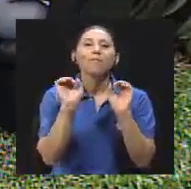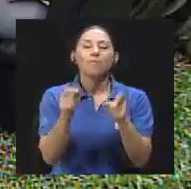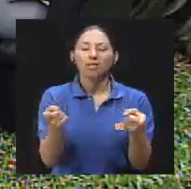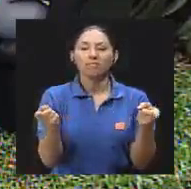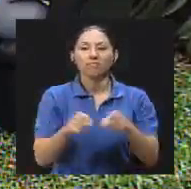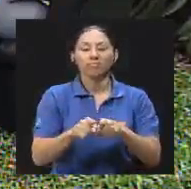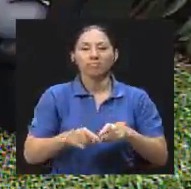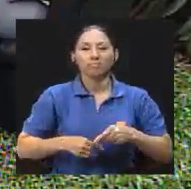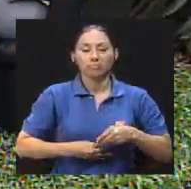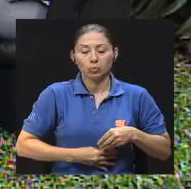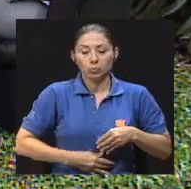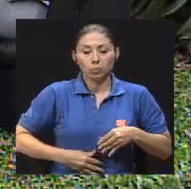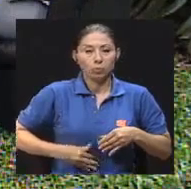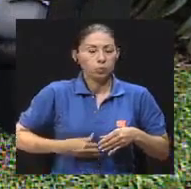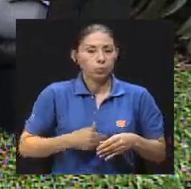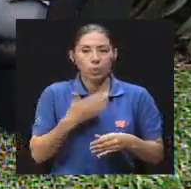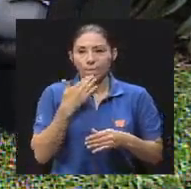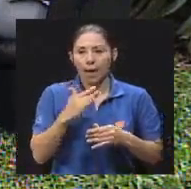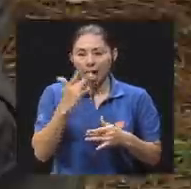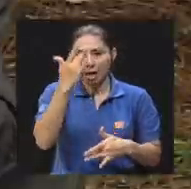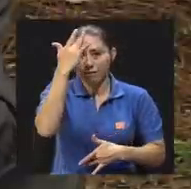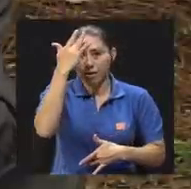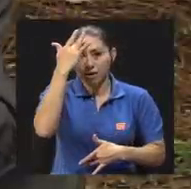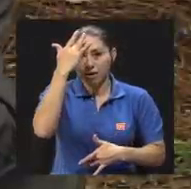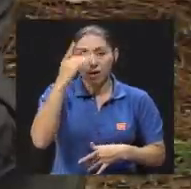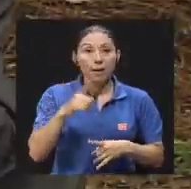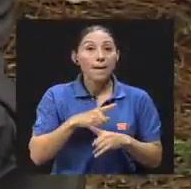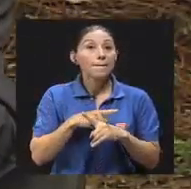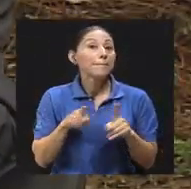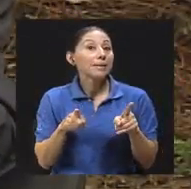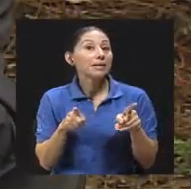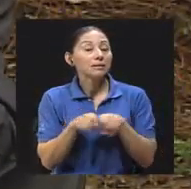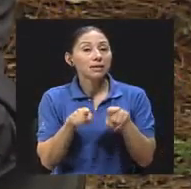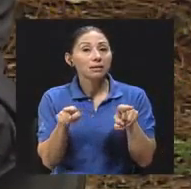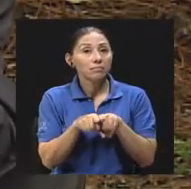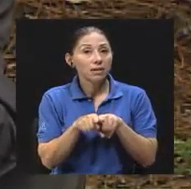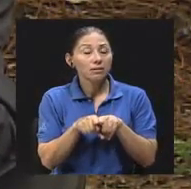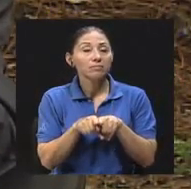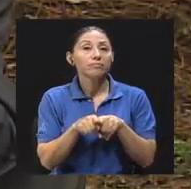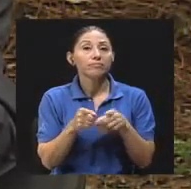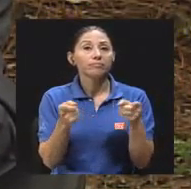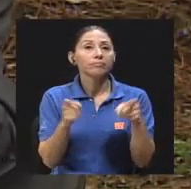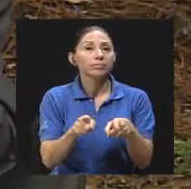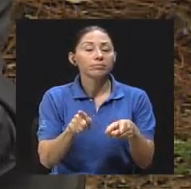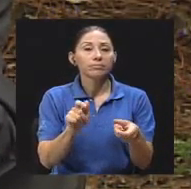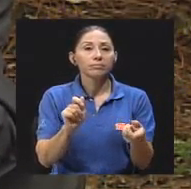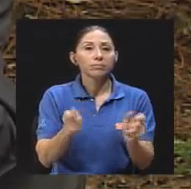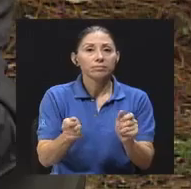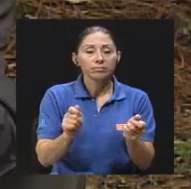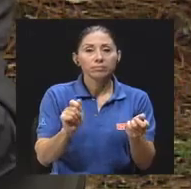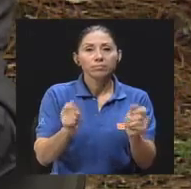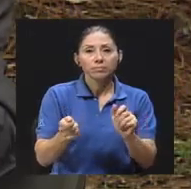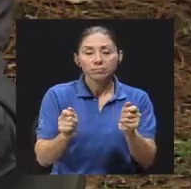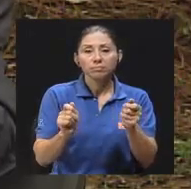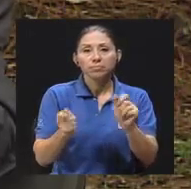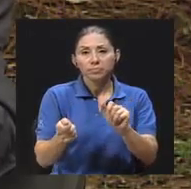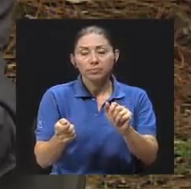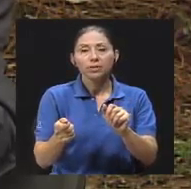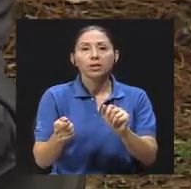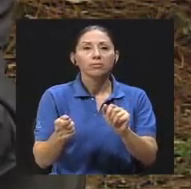ayuda a lesionar más las paredes del estómago. Pero si ahí le adjuntamos los cambios que se van produciendo, que van